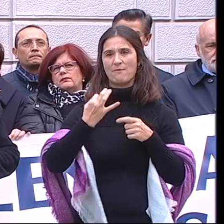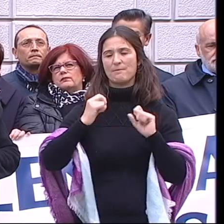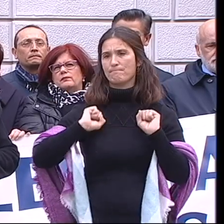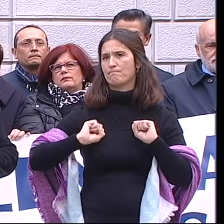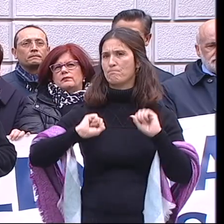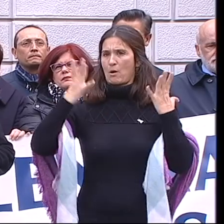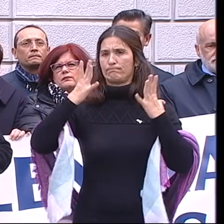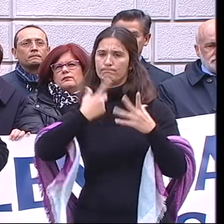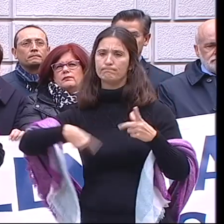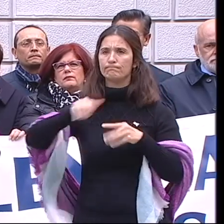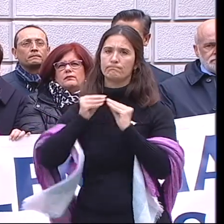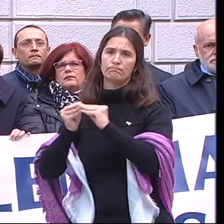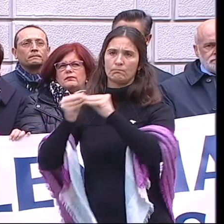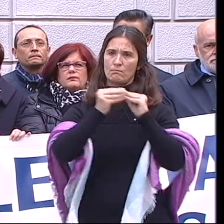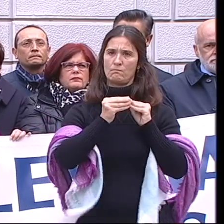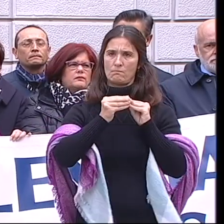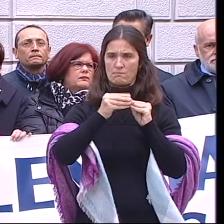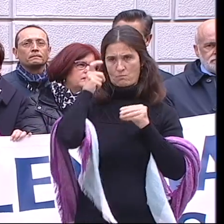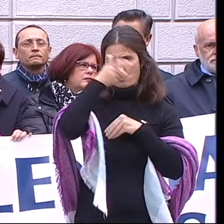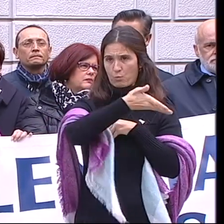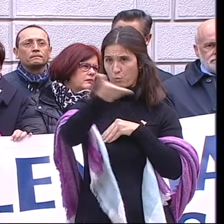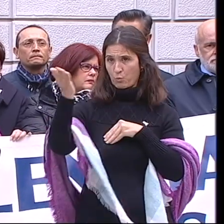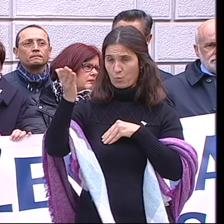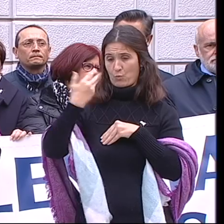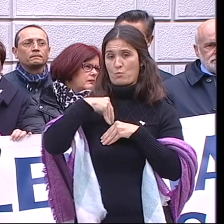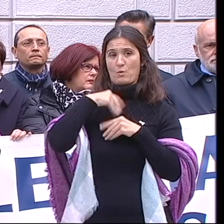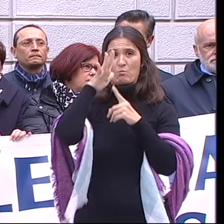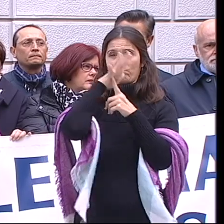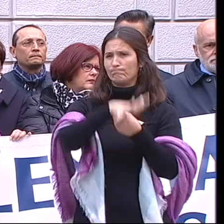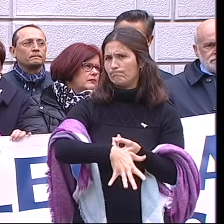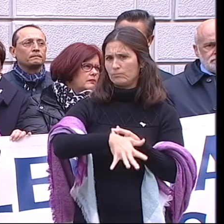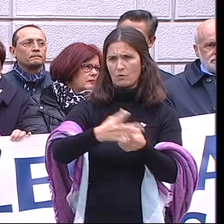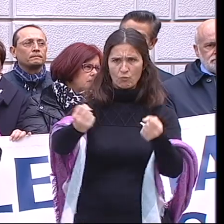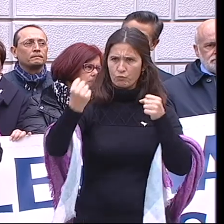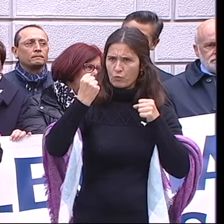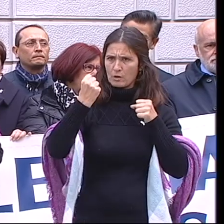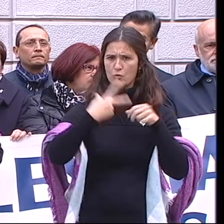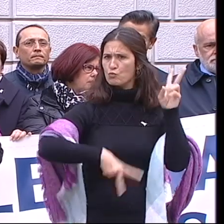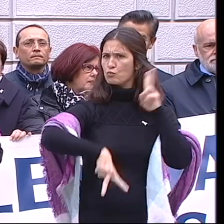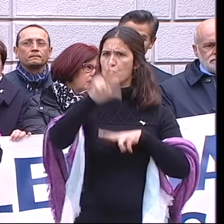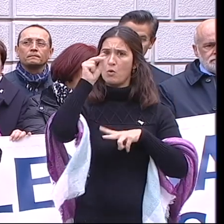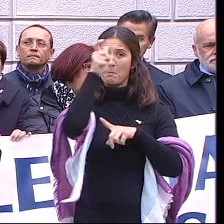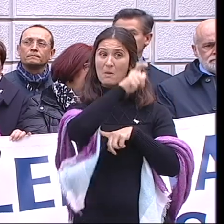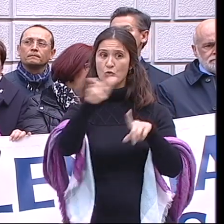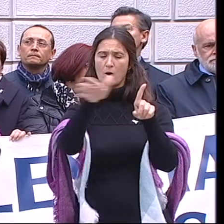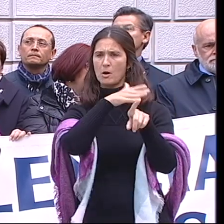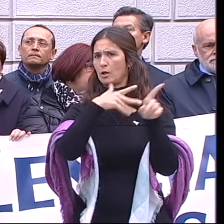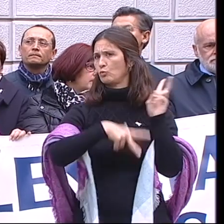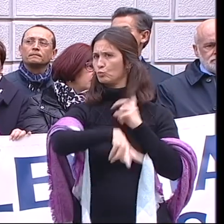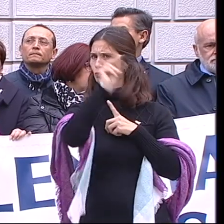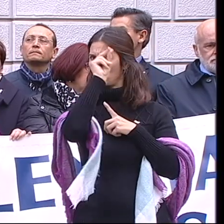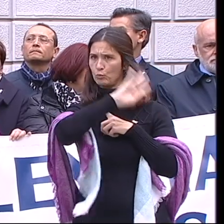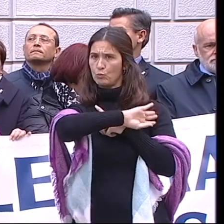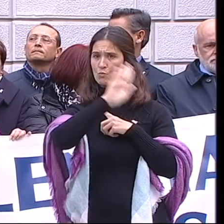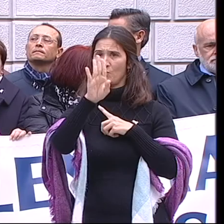reacción unánime de la población, rechazando de manera contundente a los maltratadores, a